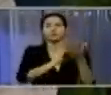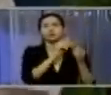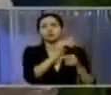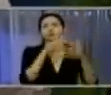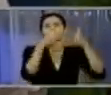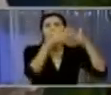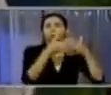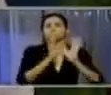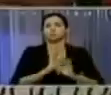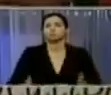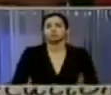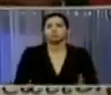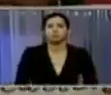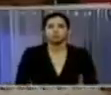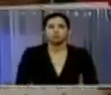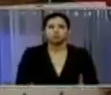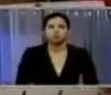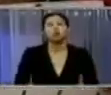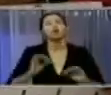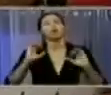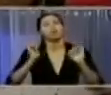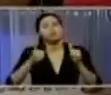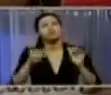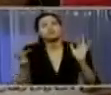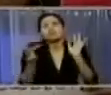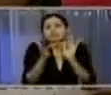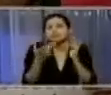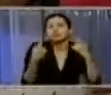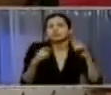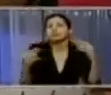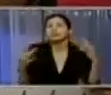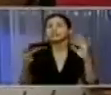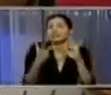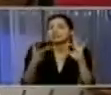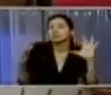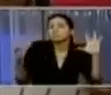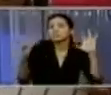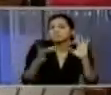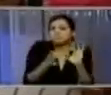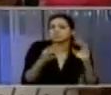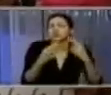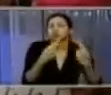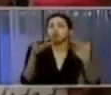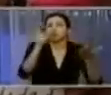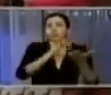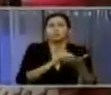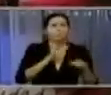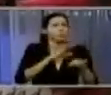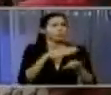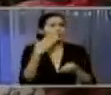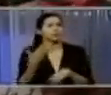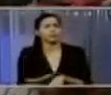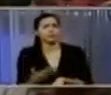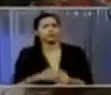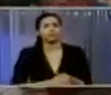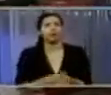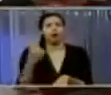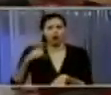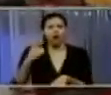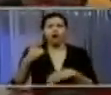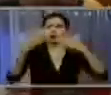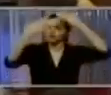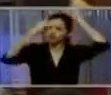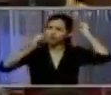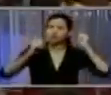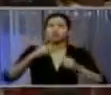Y regularizar relaciones. Porque ustedes tienen embajador en Beijing, en Vietnam